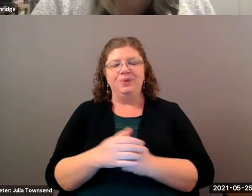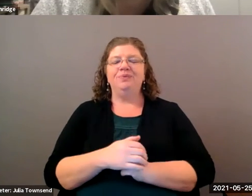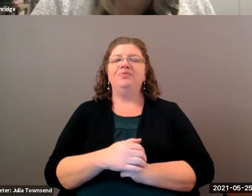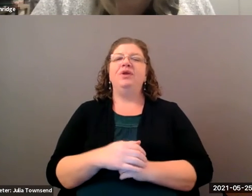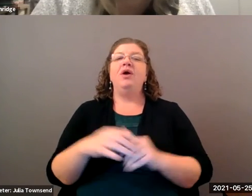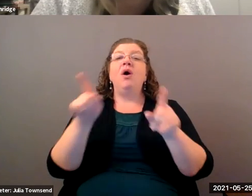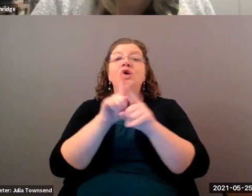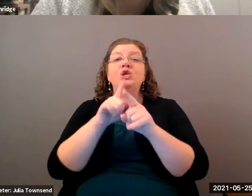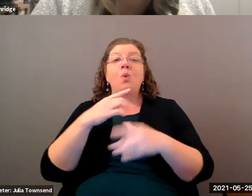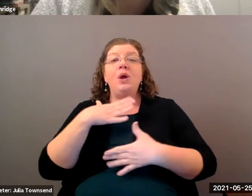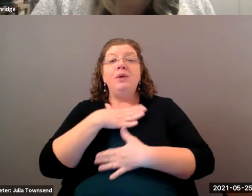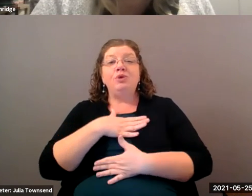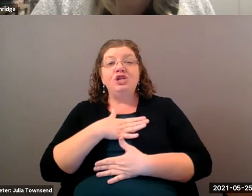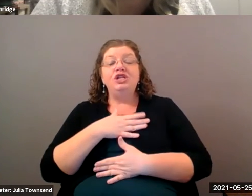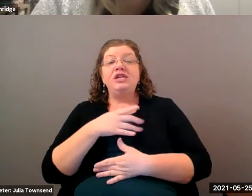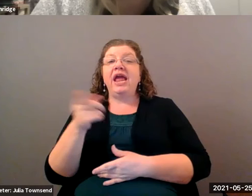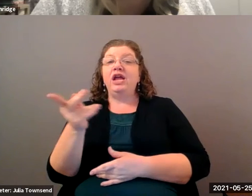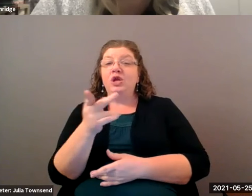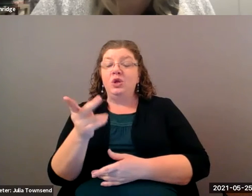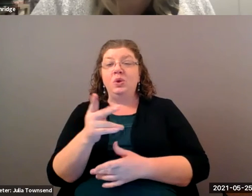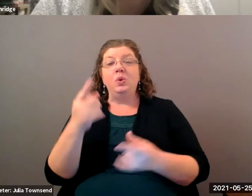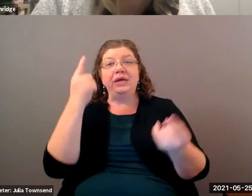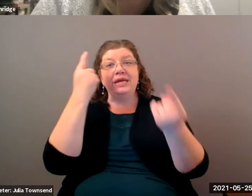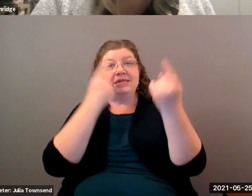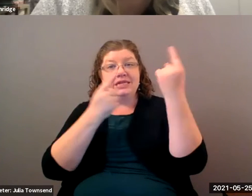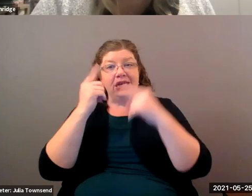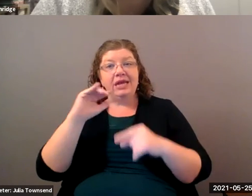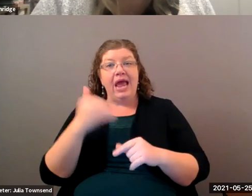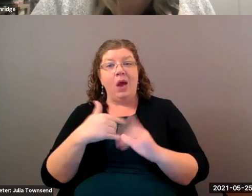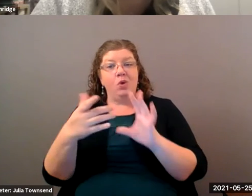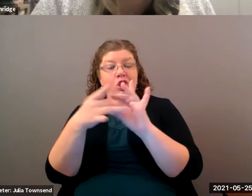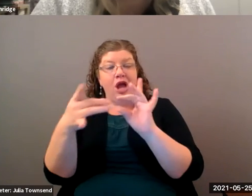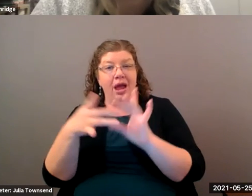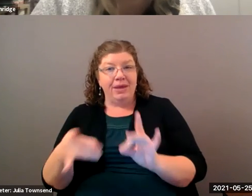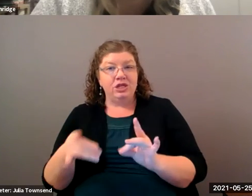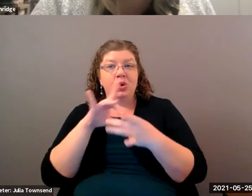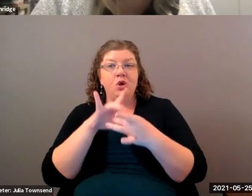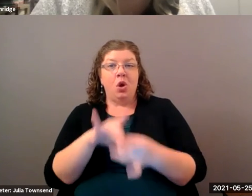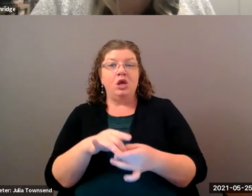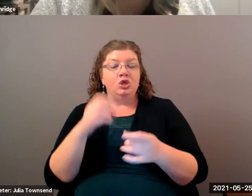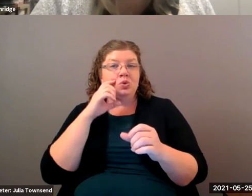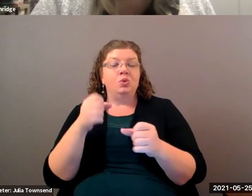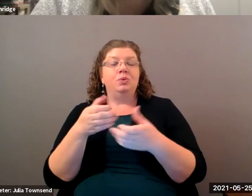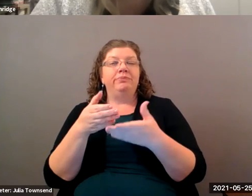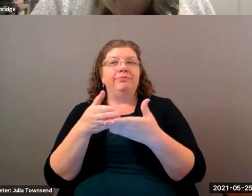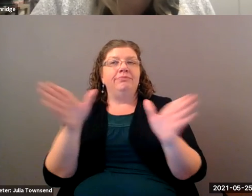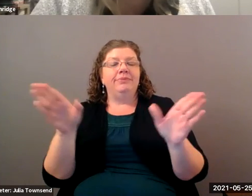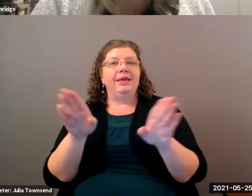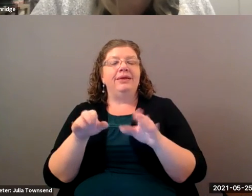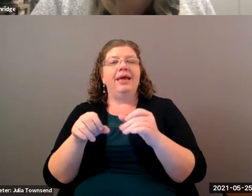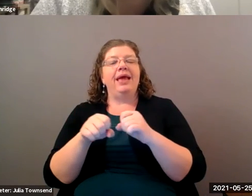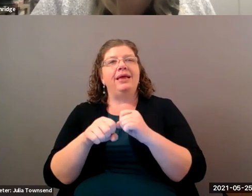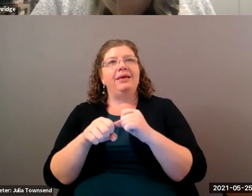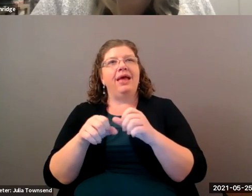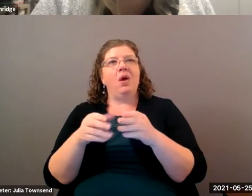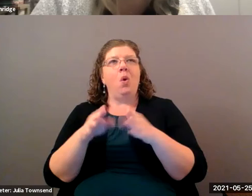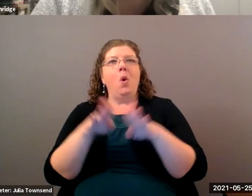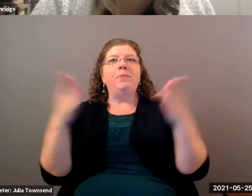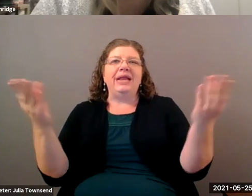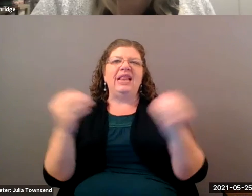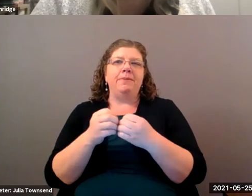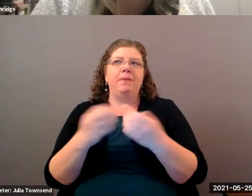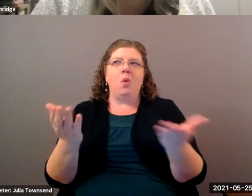los preescolares. Y también quiero agradecerle de que tal vez si